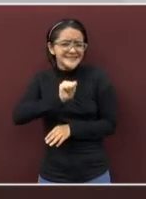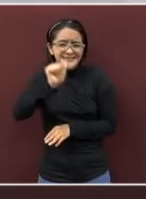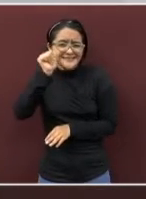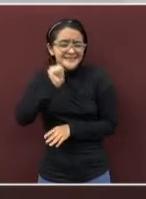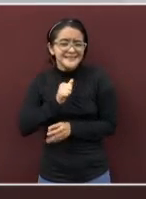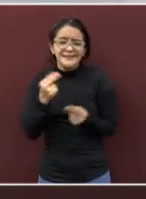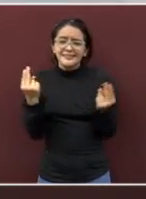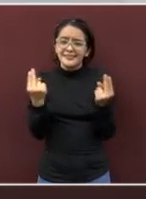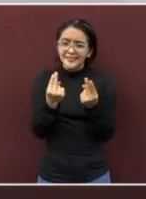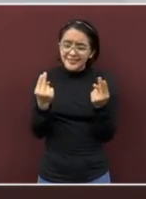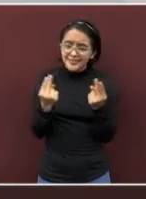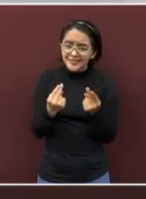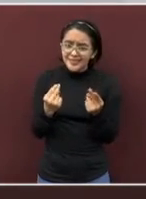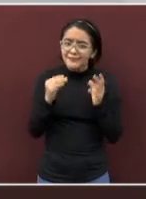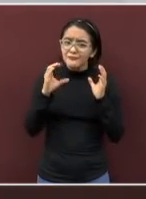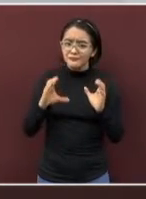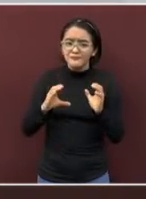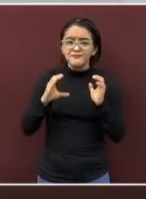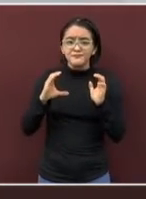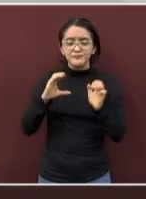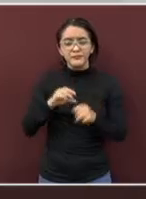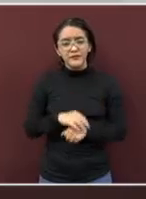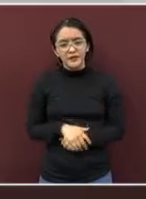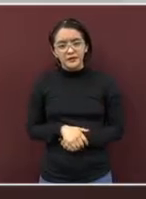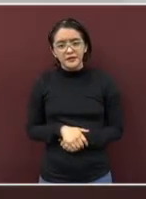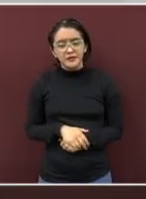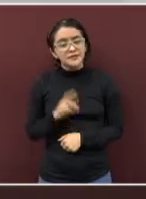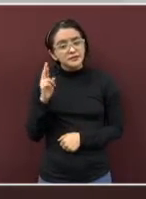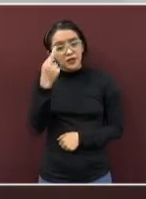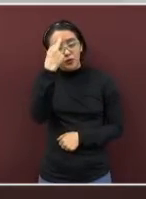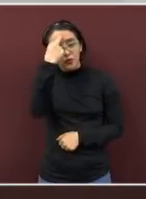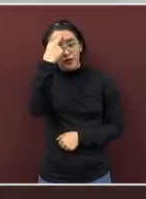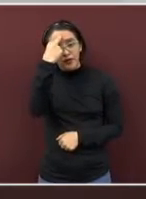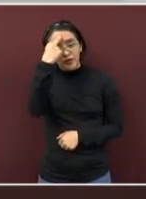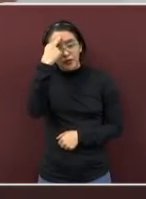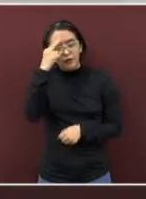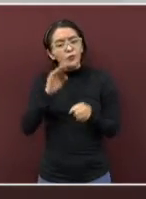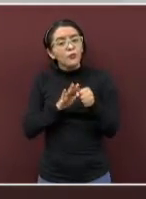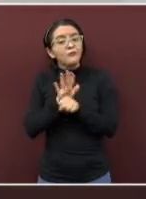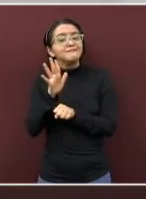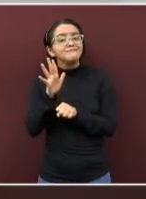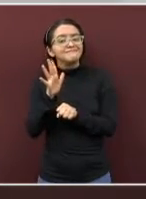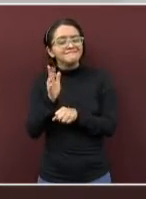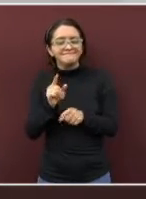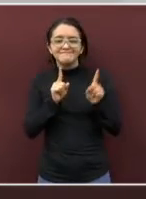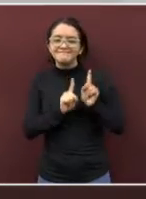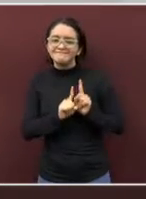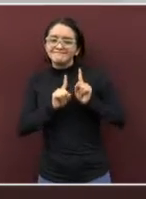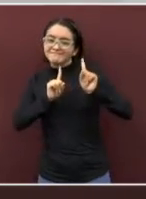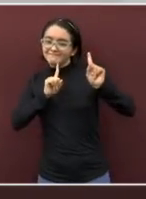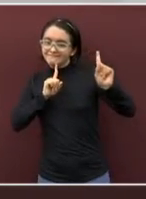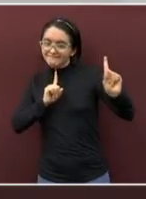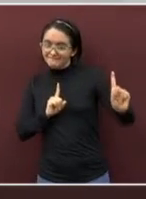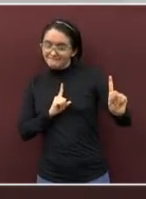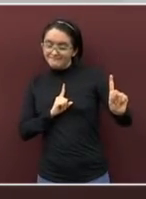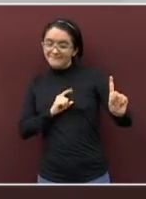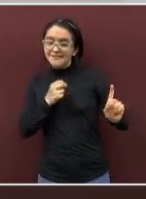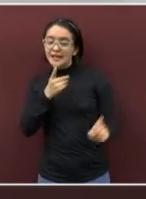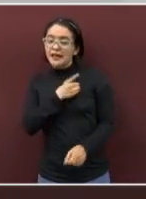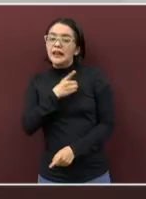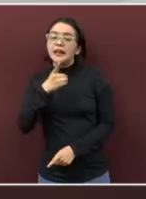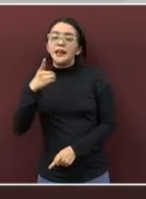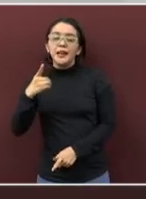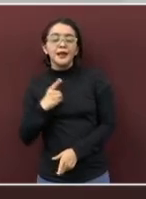necesario es importante y les recordamos la sana distancia que se debe aplicar sobre